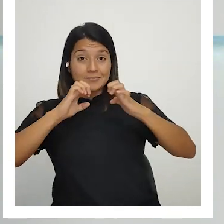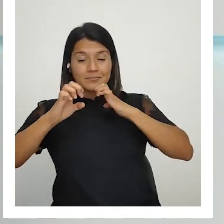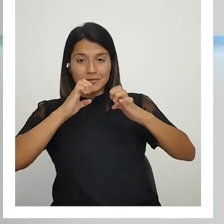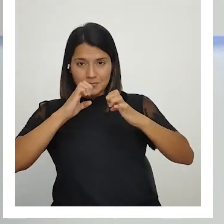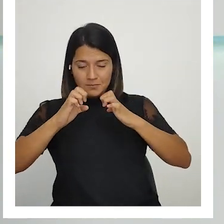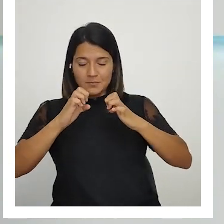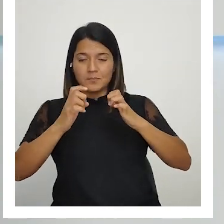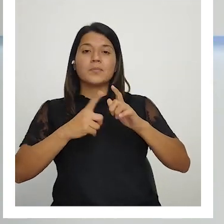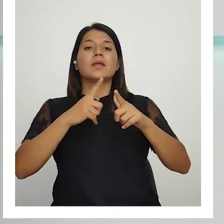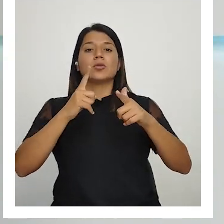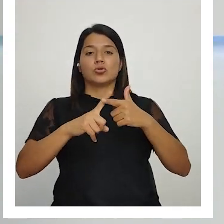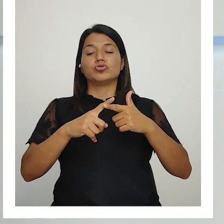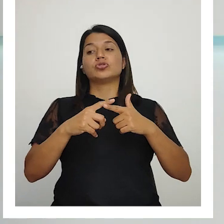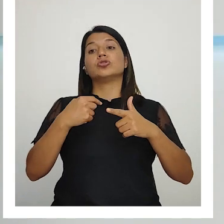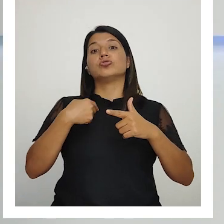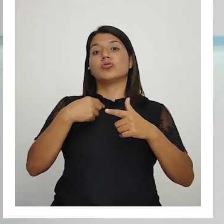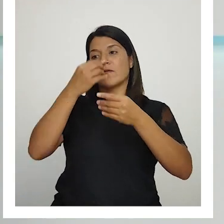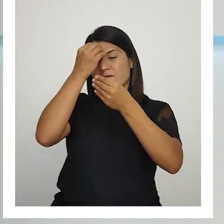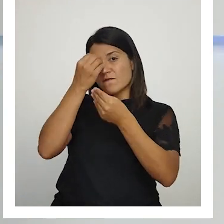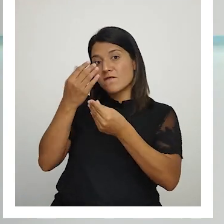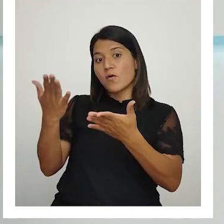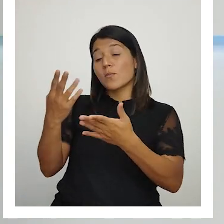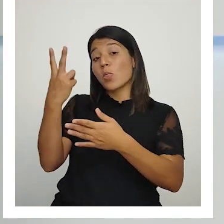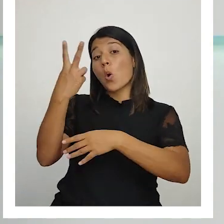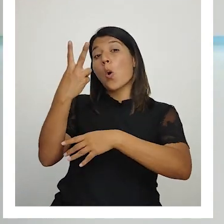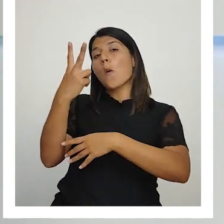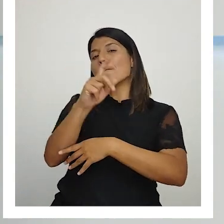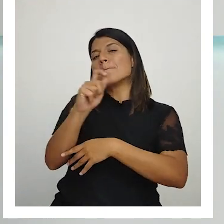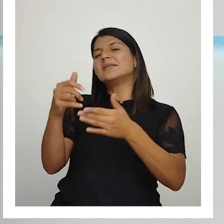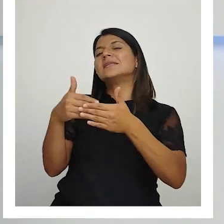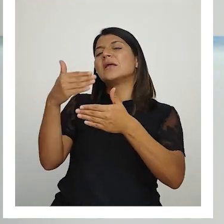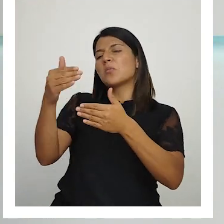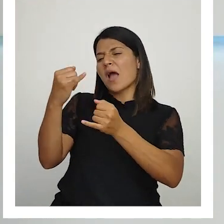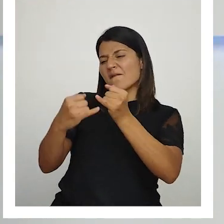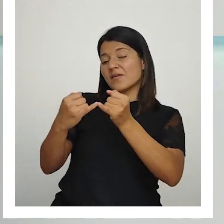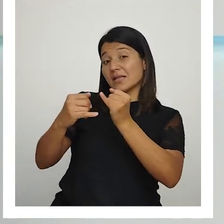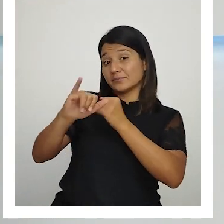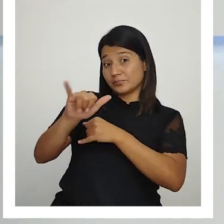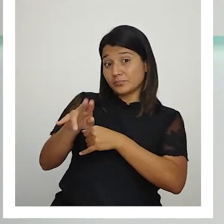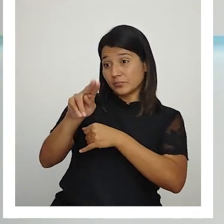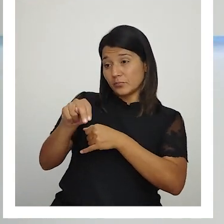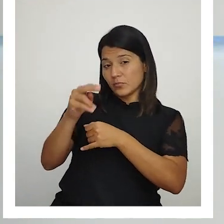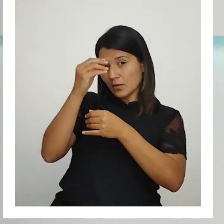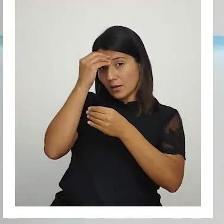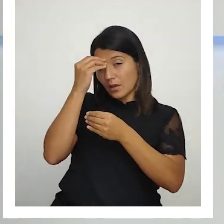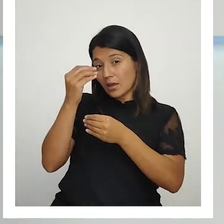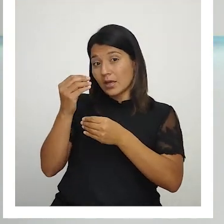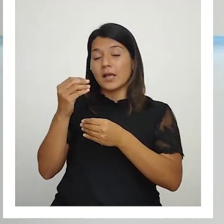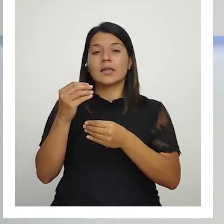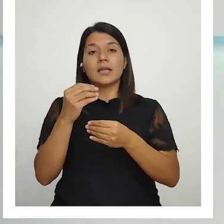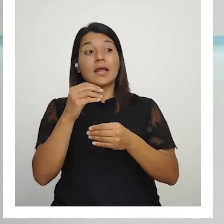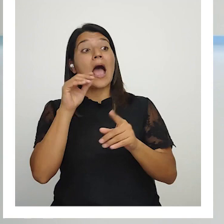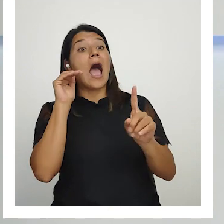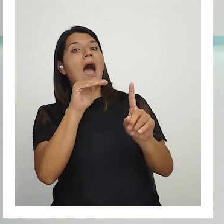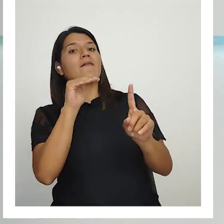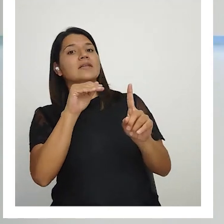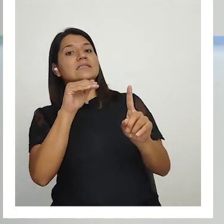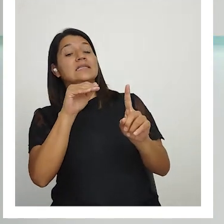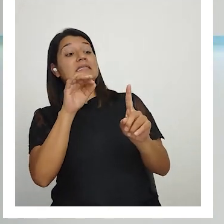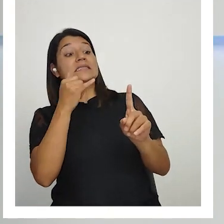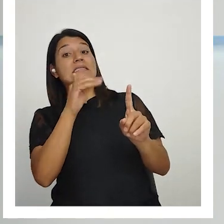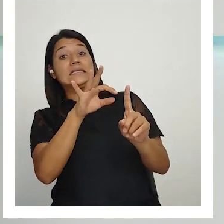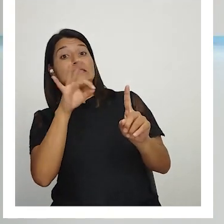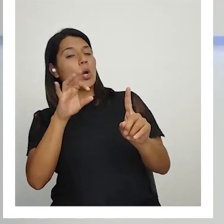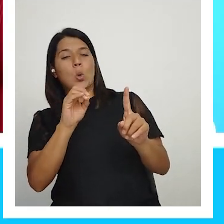entrevistas, ya se le notifica un par de meses después, aproximadamente a finales de junio, a la persona si ha sido seleccionada como becario o